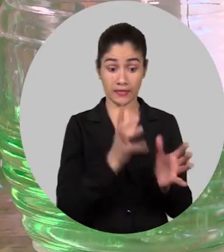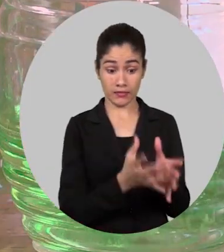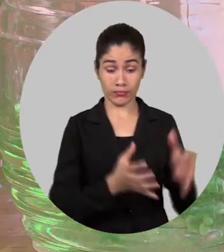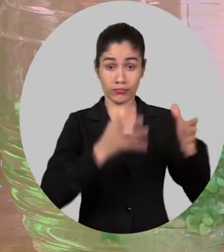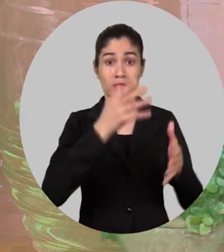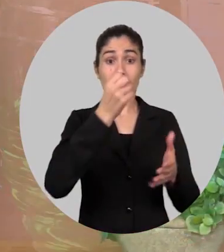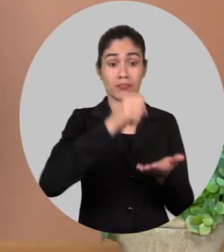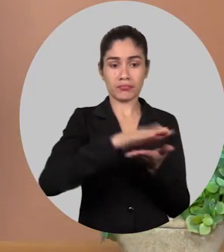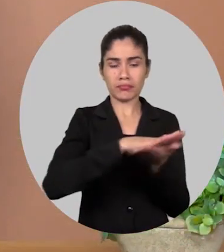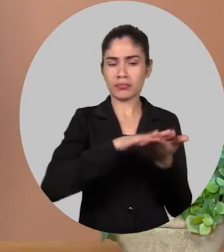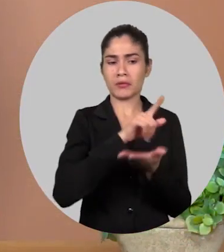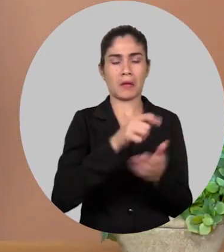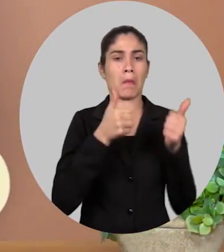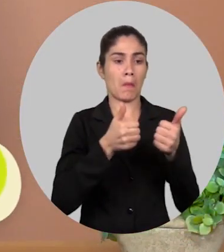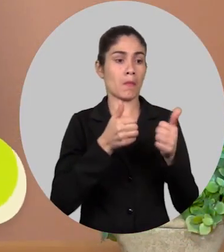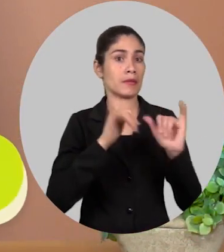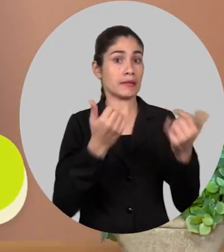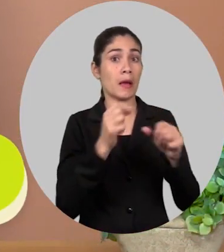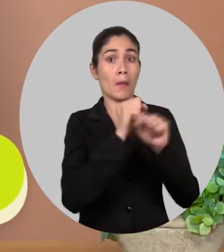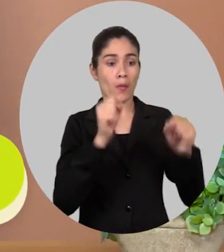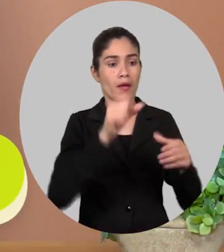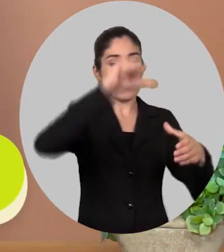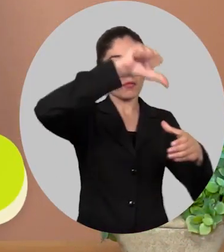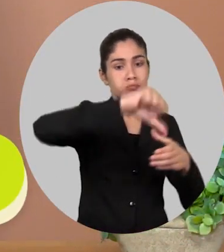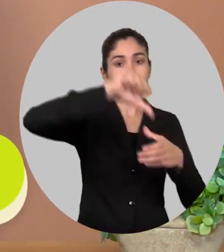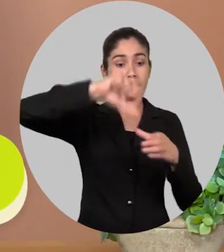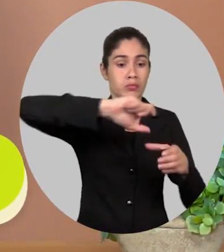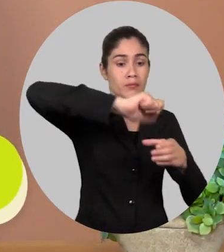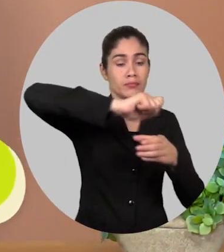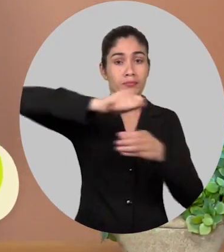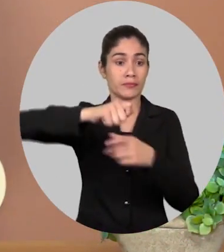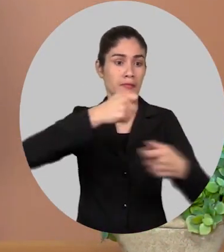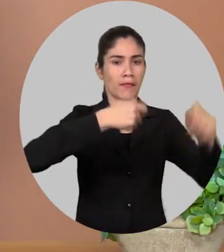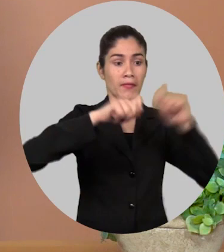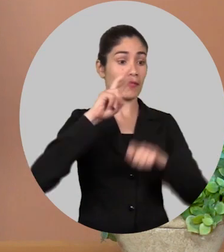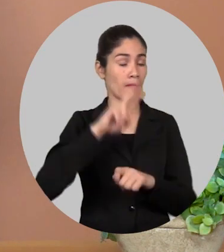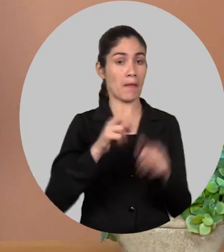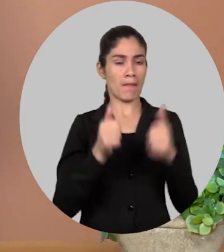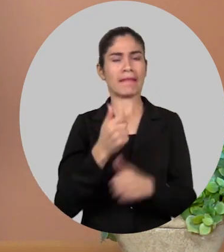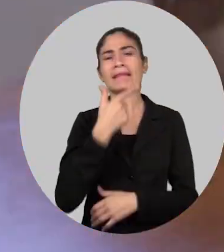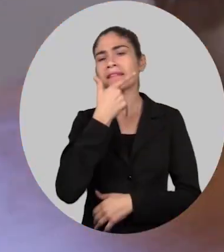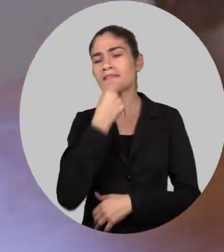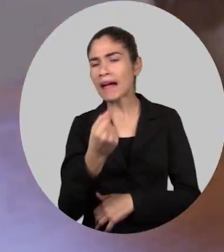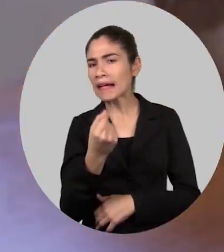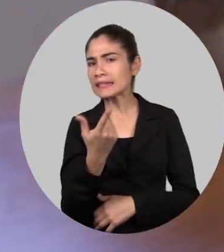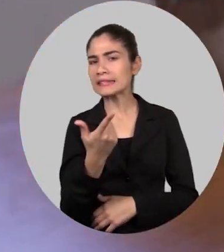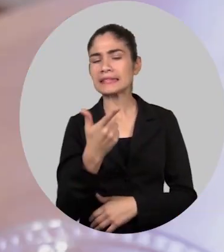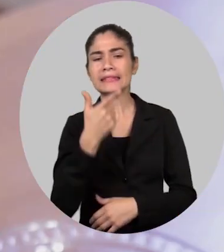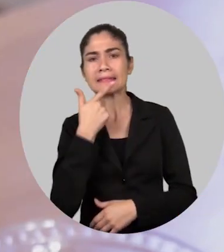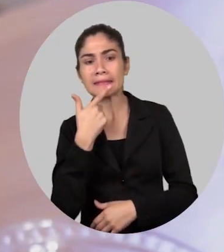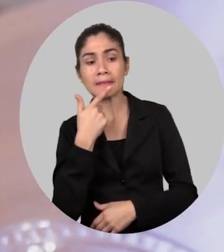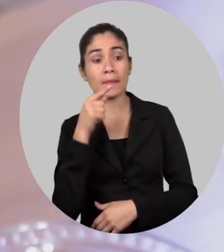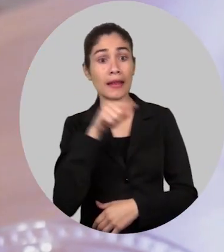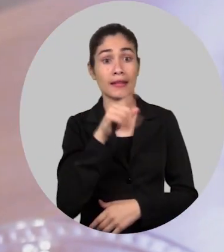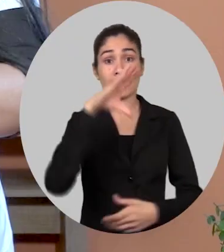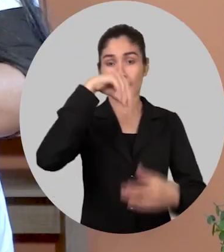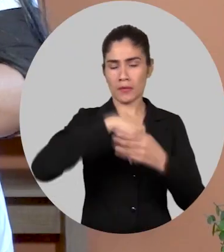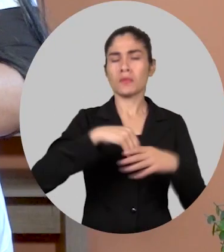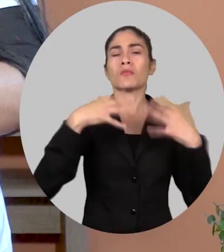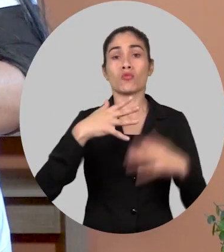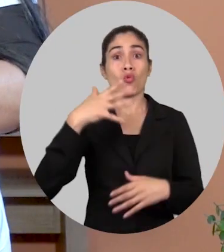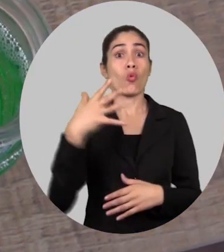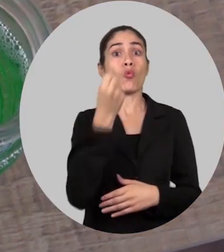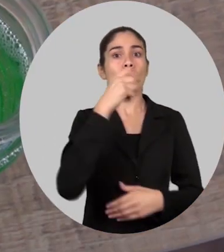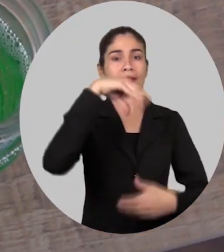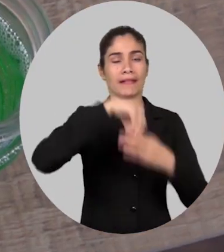Nuestro detergente está listo para envasar, salió súper bueno, como vieron. Es facilísimo de preparar, es un